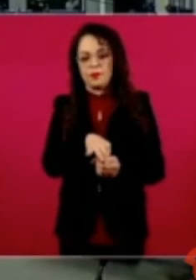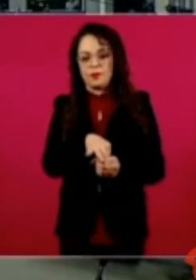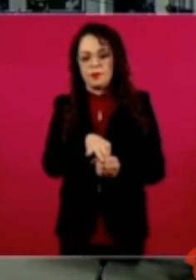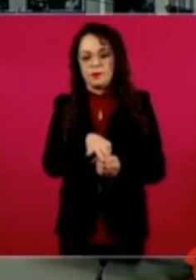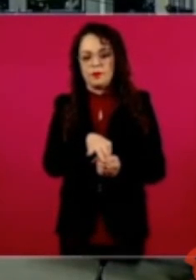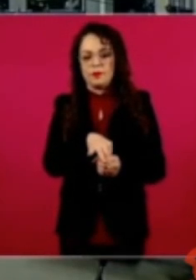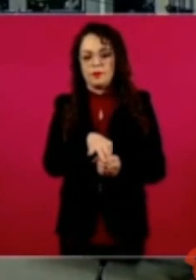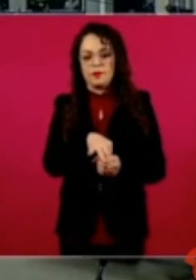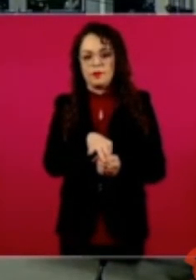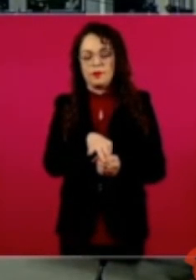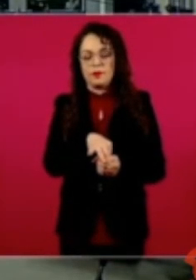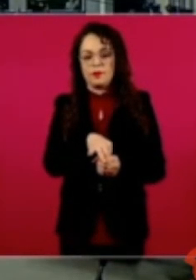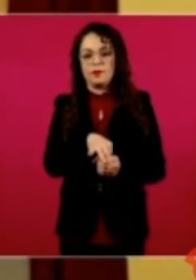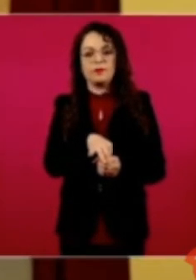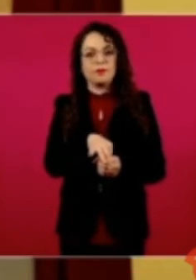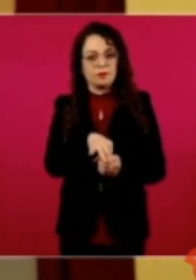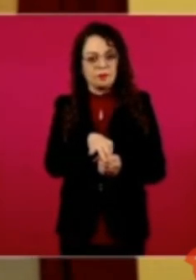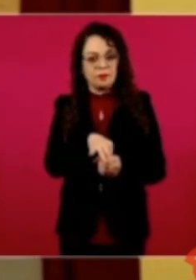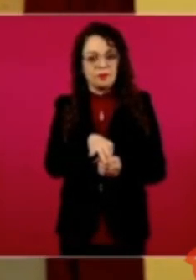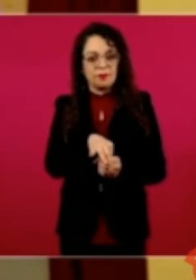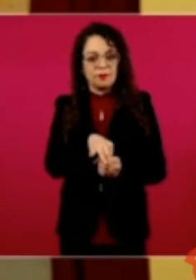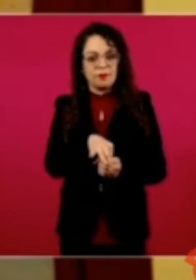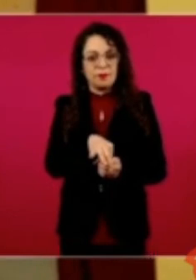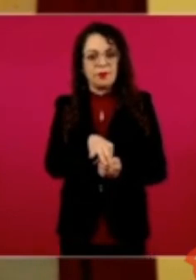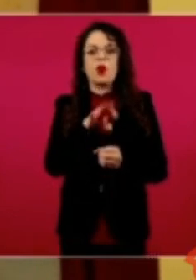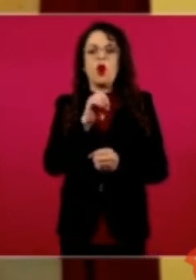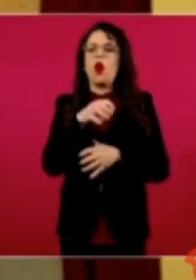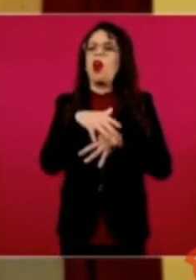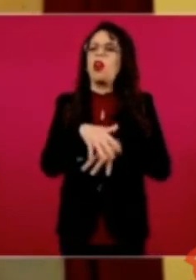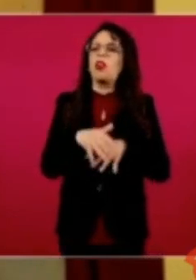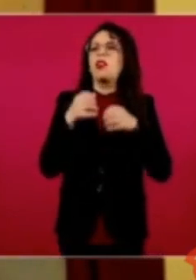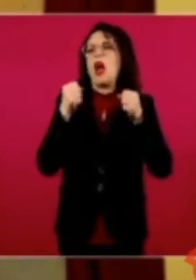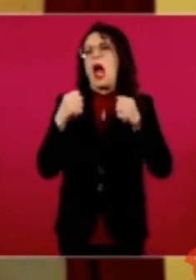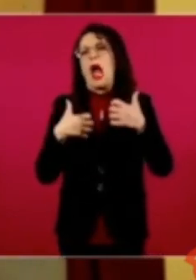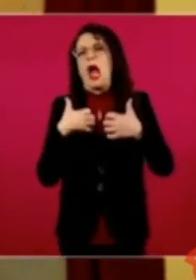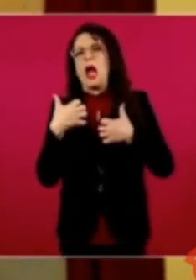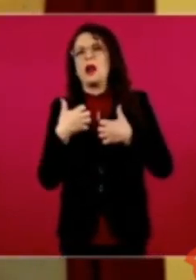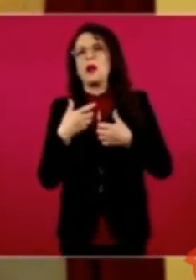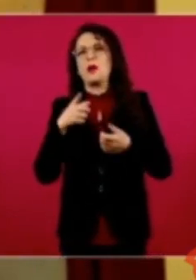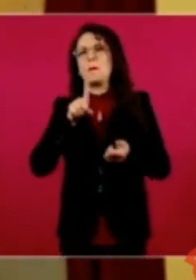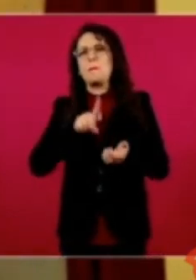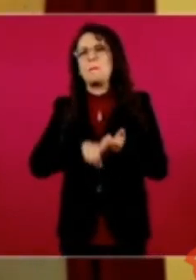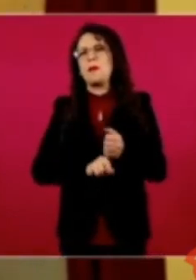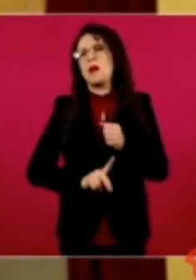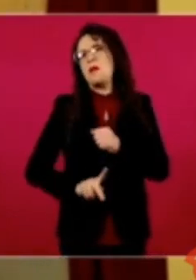cuando ya está cocinado todo arriba,